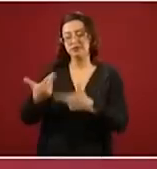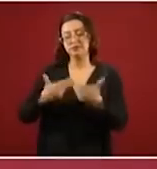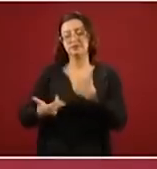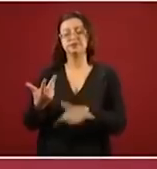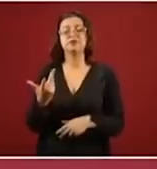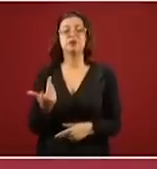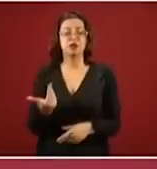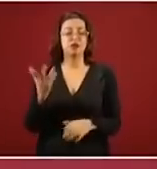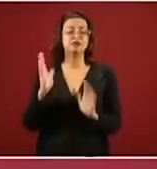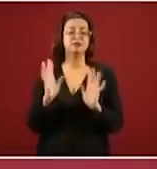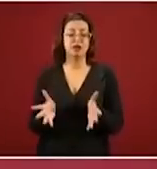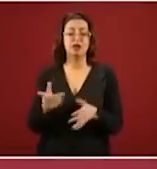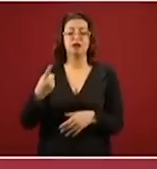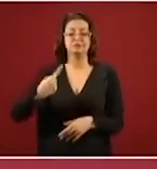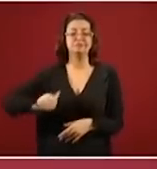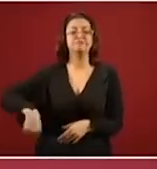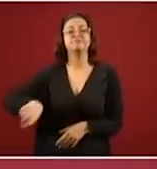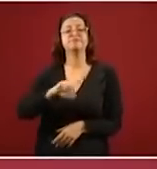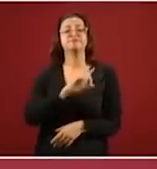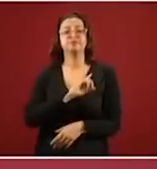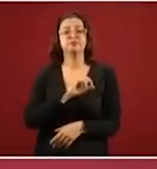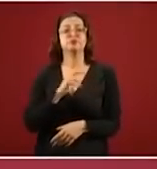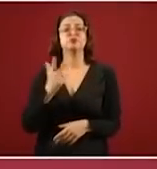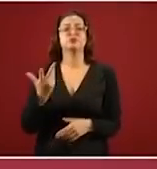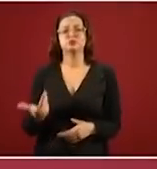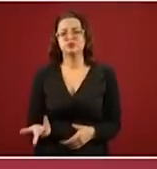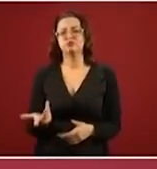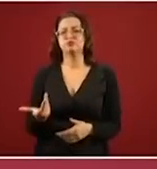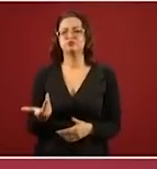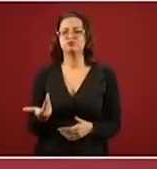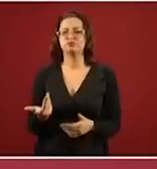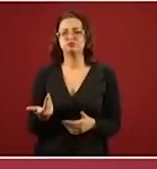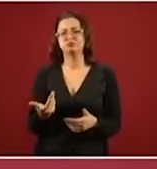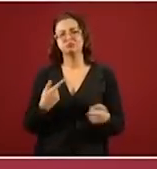hemos tenido respuesta